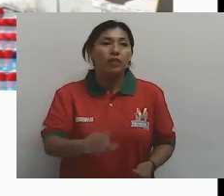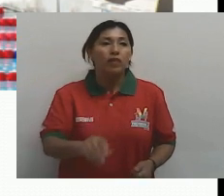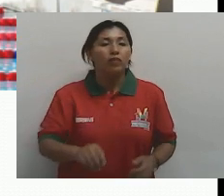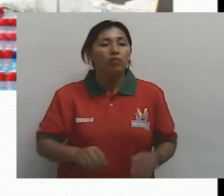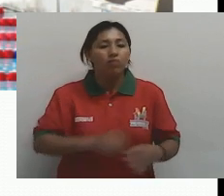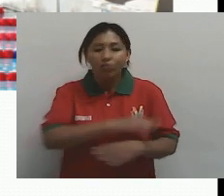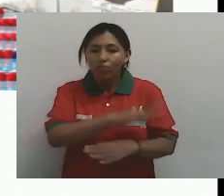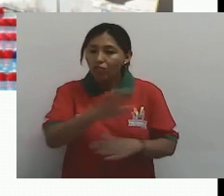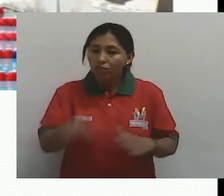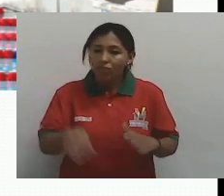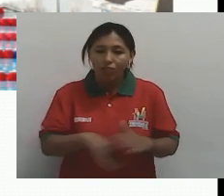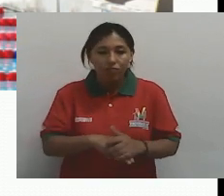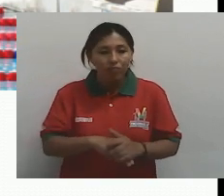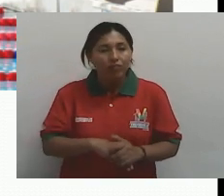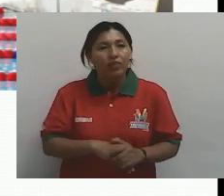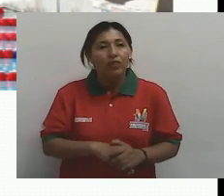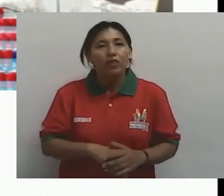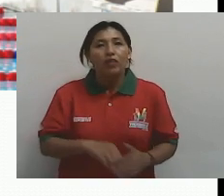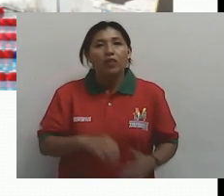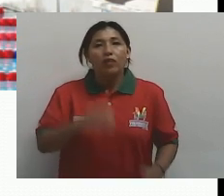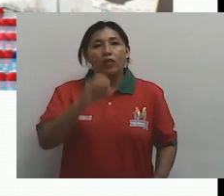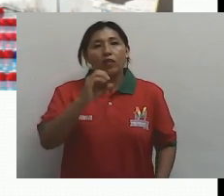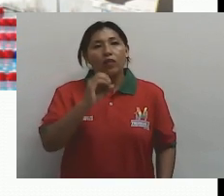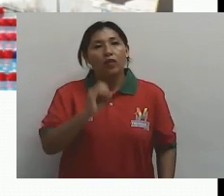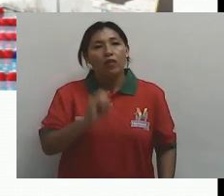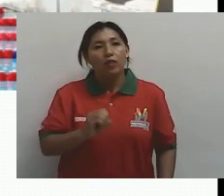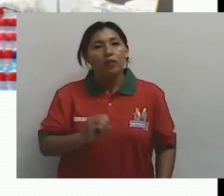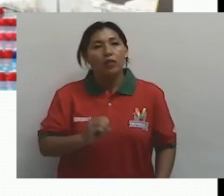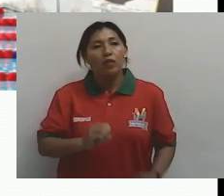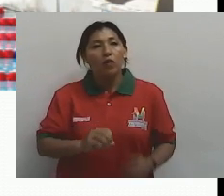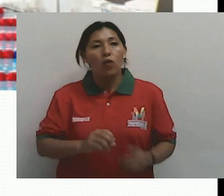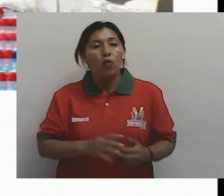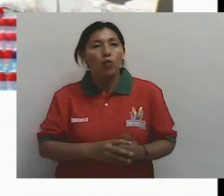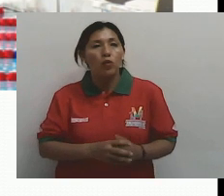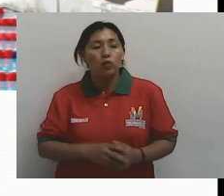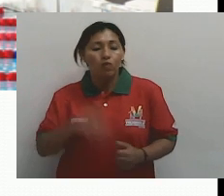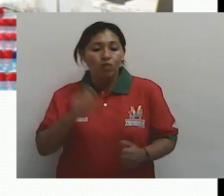oficiales. Oficiales son a los que conocemos como jueces.